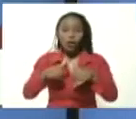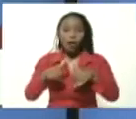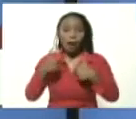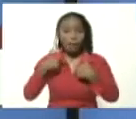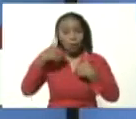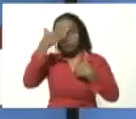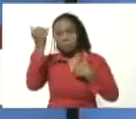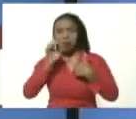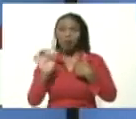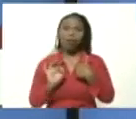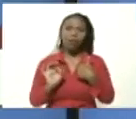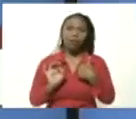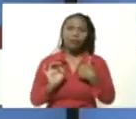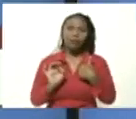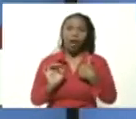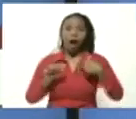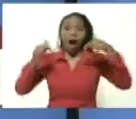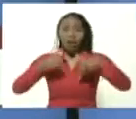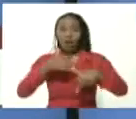Aquí era fácil ver a